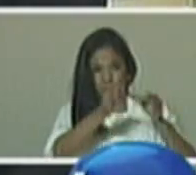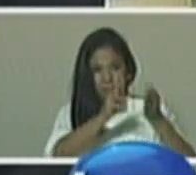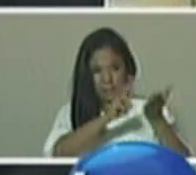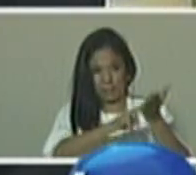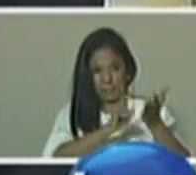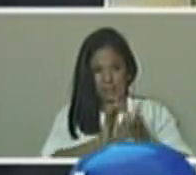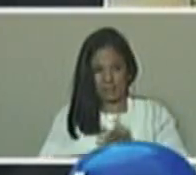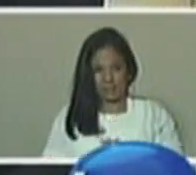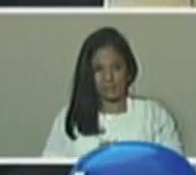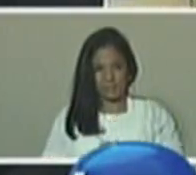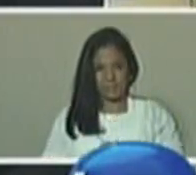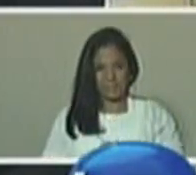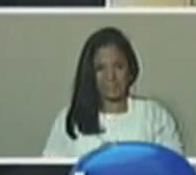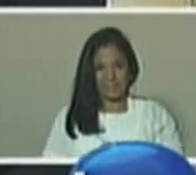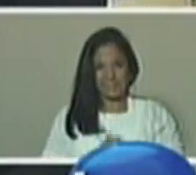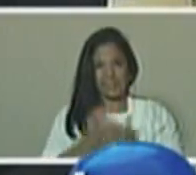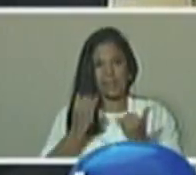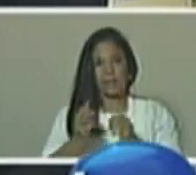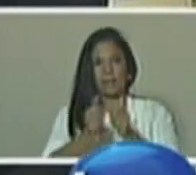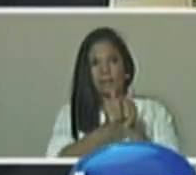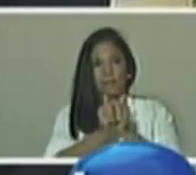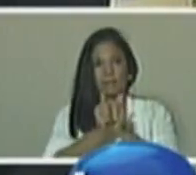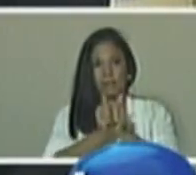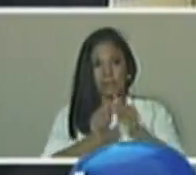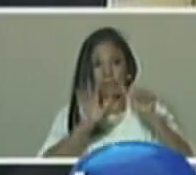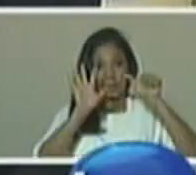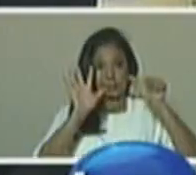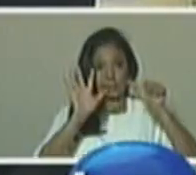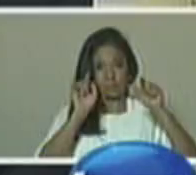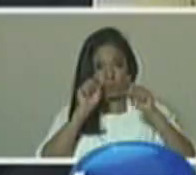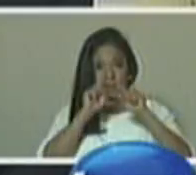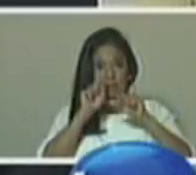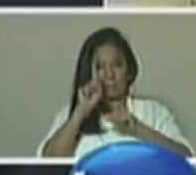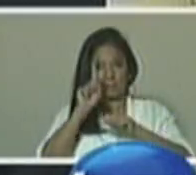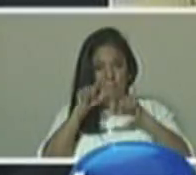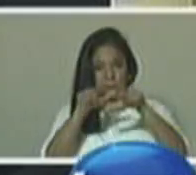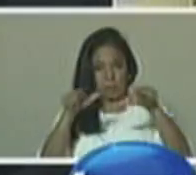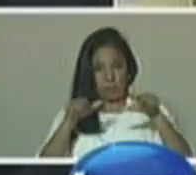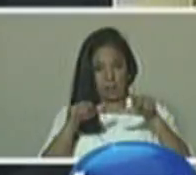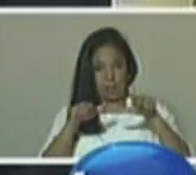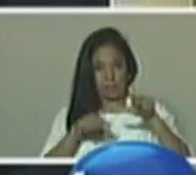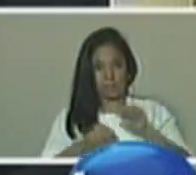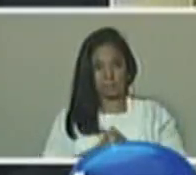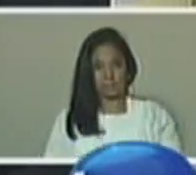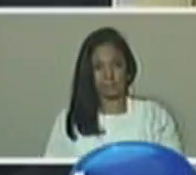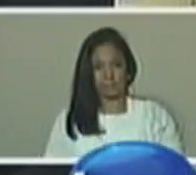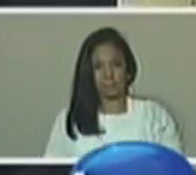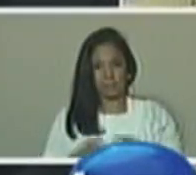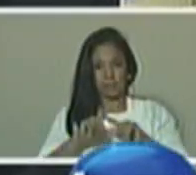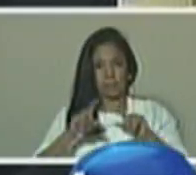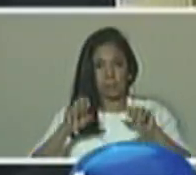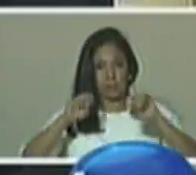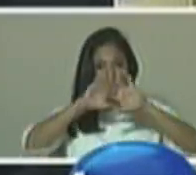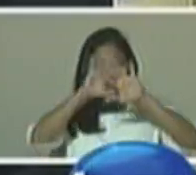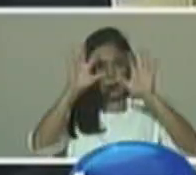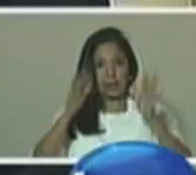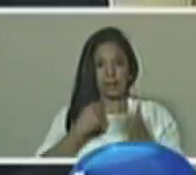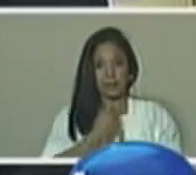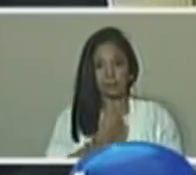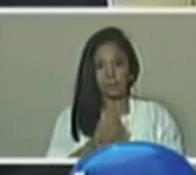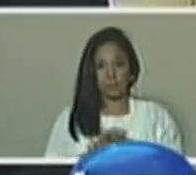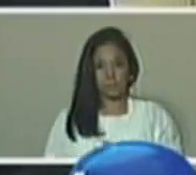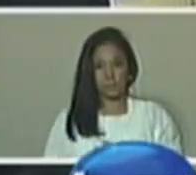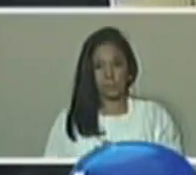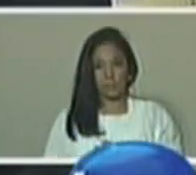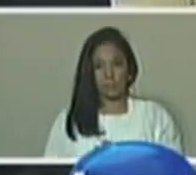vamos a conocer entonces del sexto al primer lugar, ¿cierto? Pero antes vamos a hacer una aclaratoria. Y es que